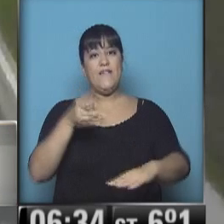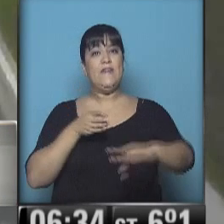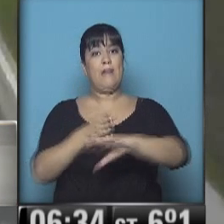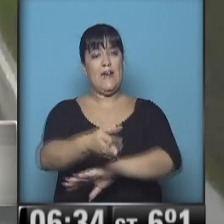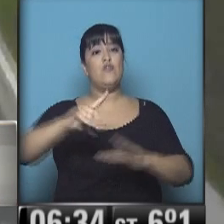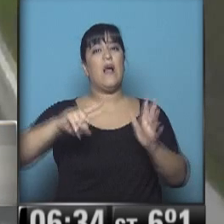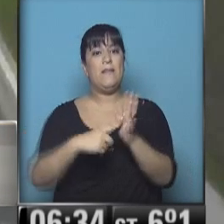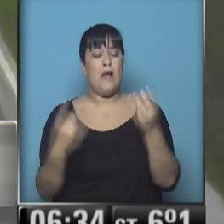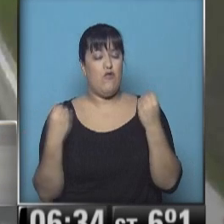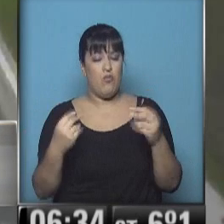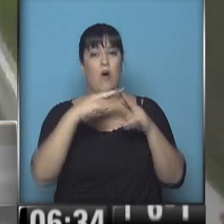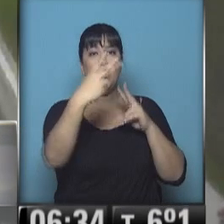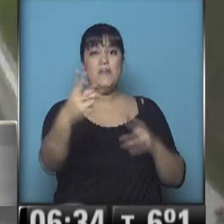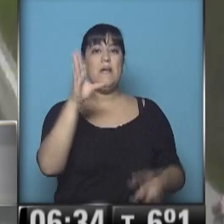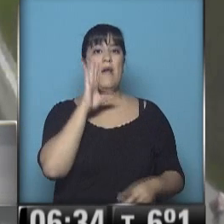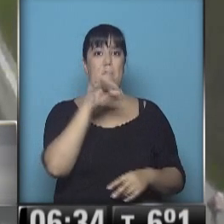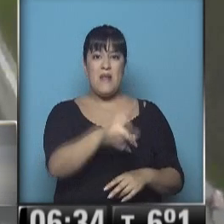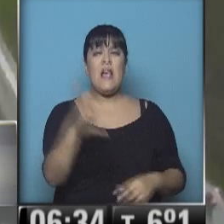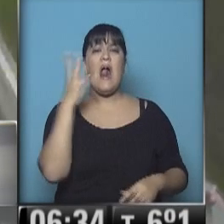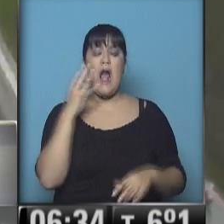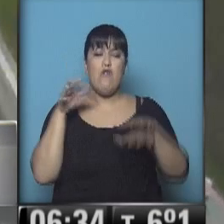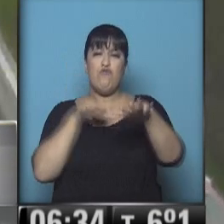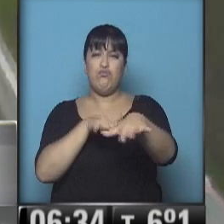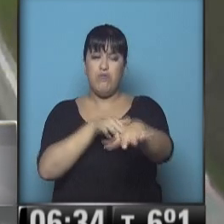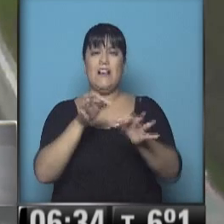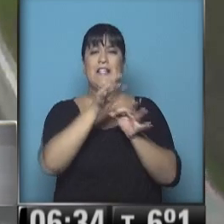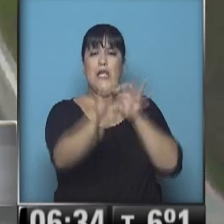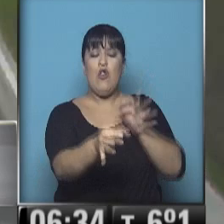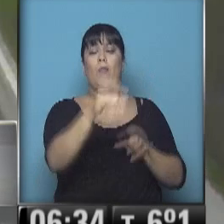les comentaba, la autopista Panamericana algo lenta ya en el kilómetro